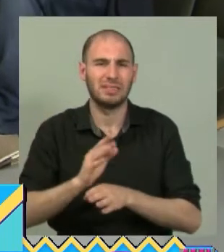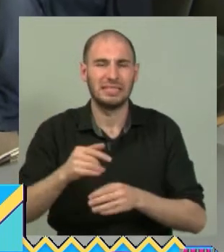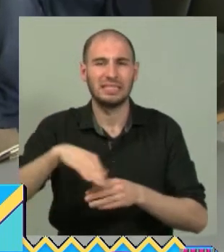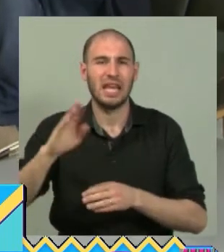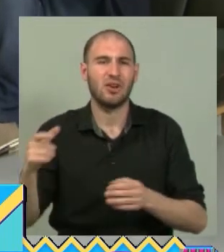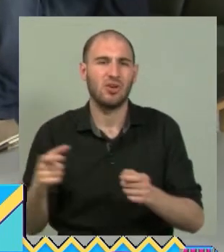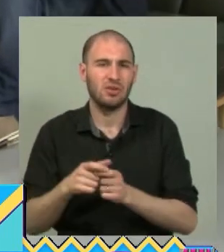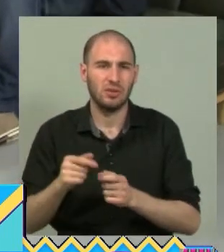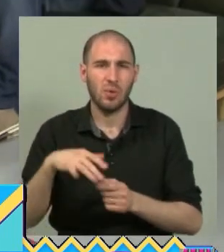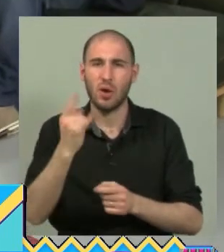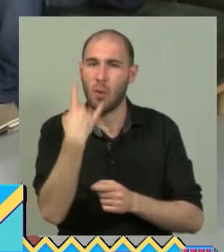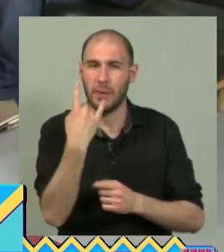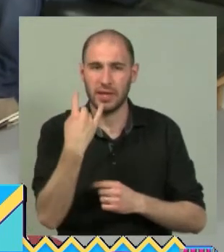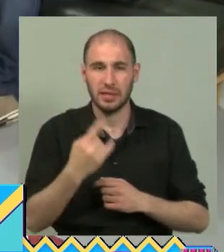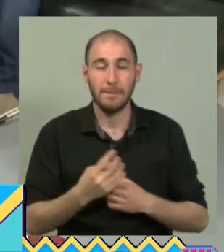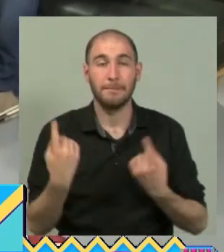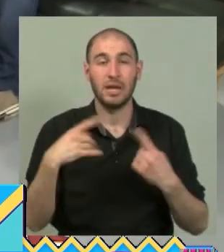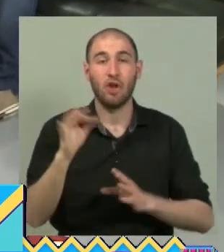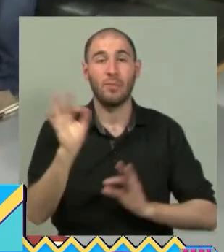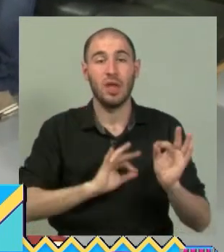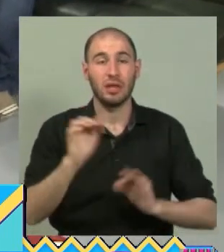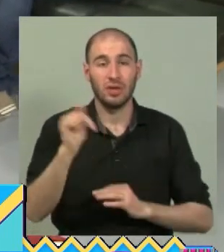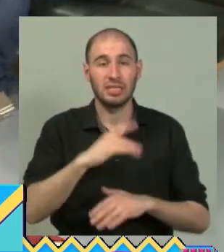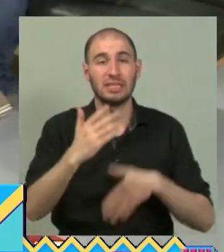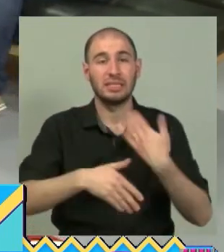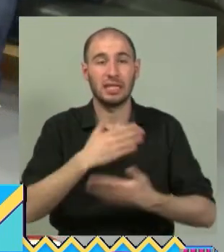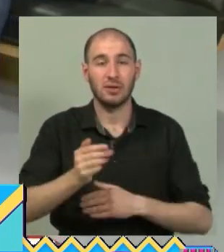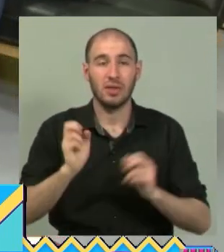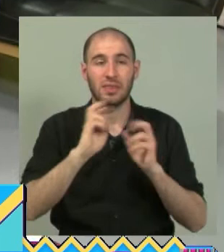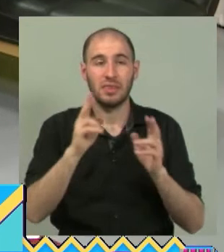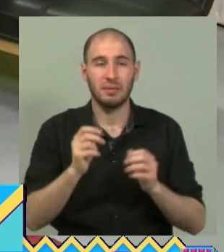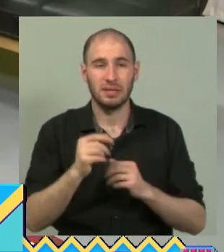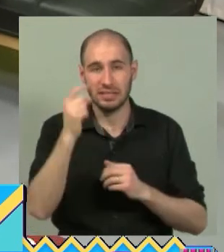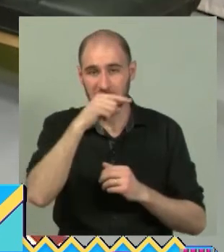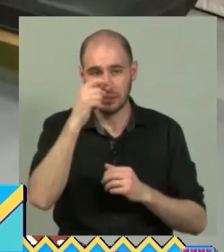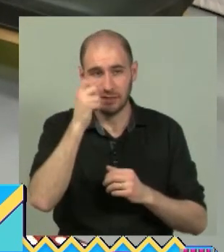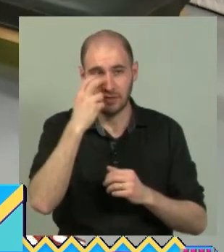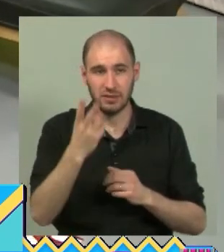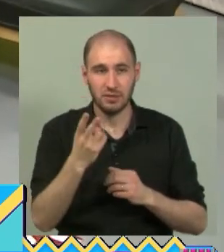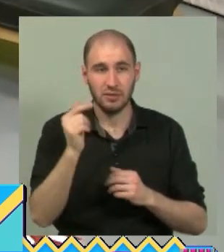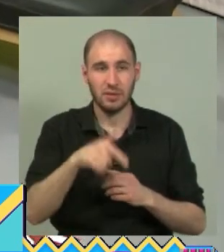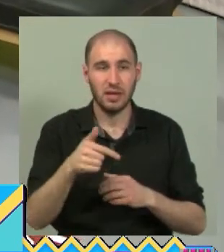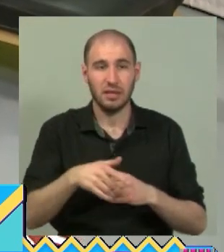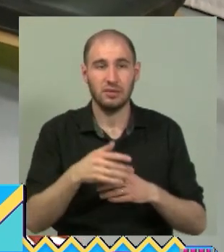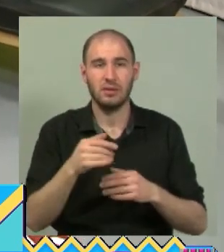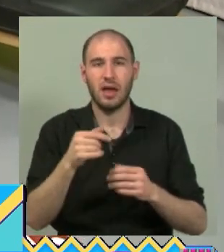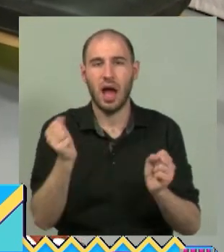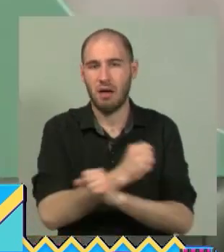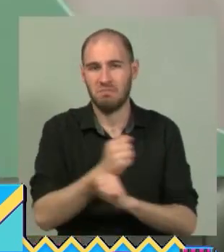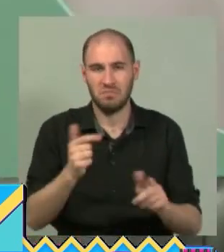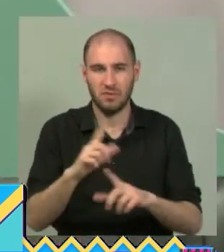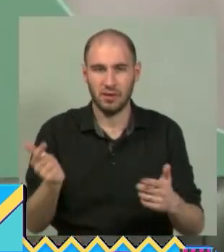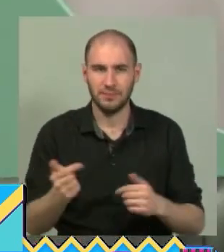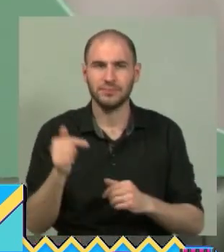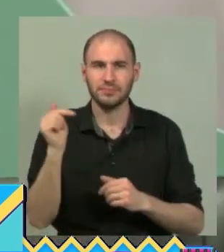Cerro San Jorge en Uspallata. Sin embargo, ese proyecto podría desarrollarse en el marco de la 7722 y tampoco se aprueba. Creo que acá es